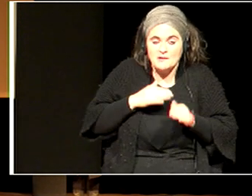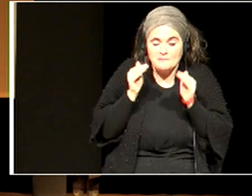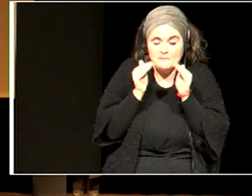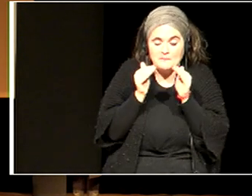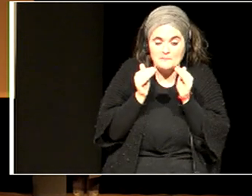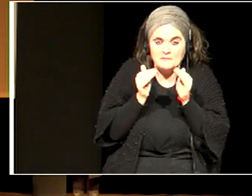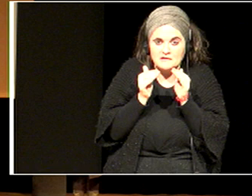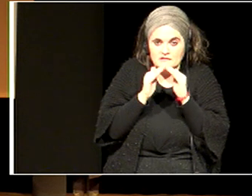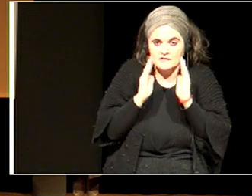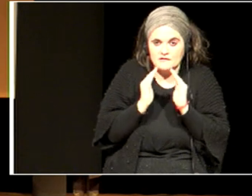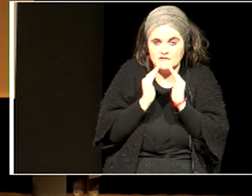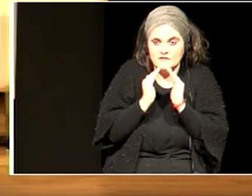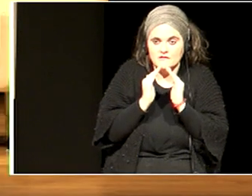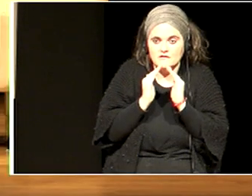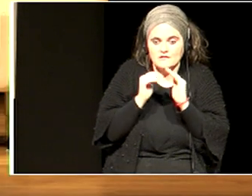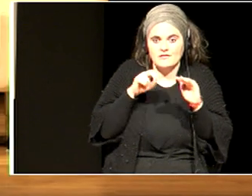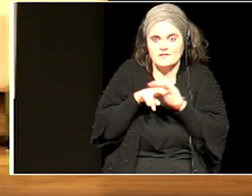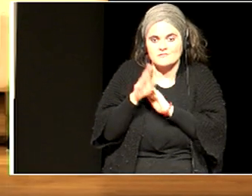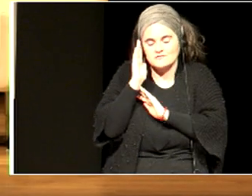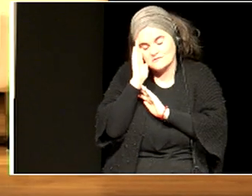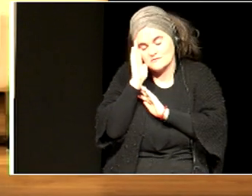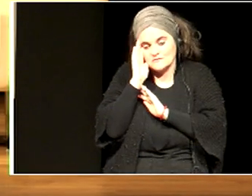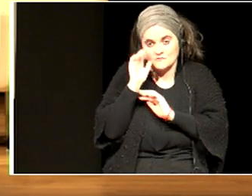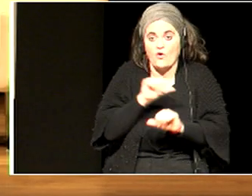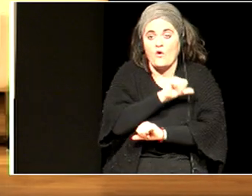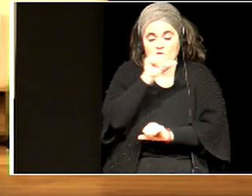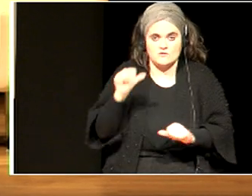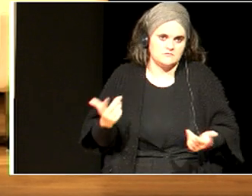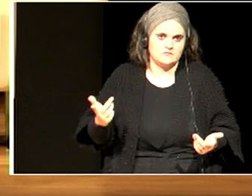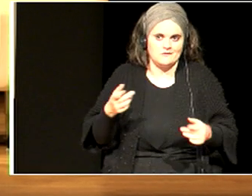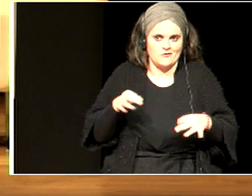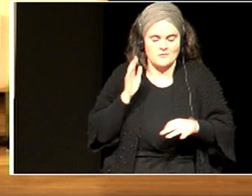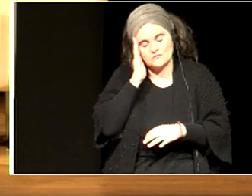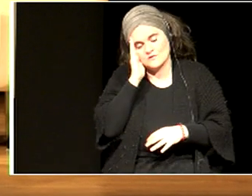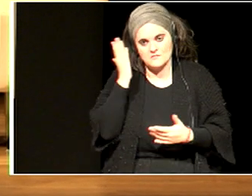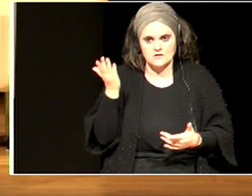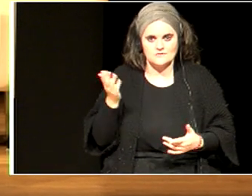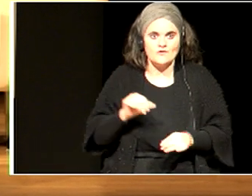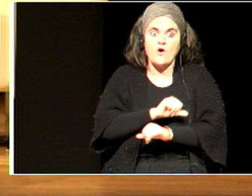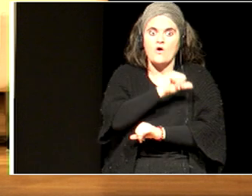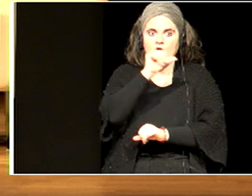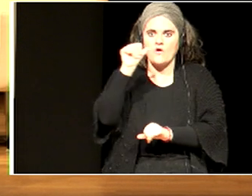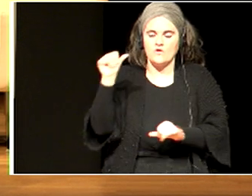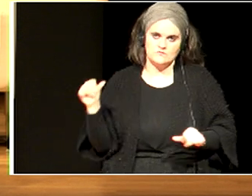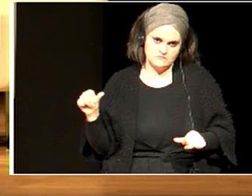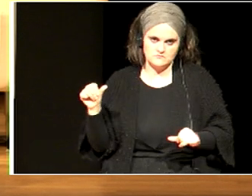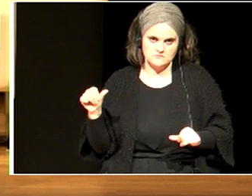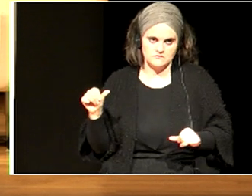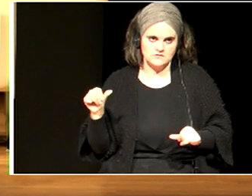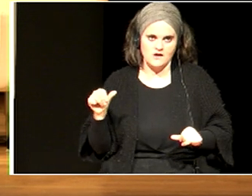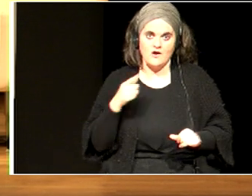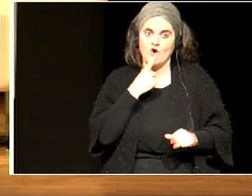y se mete y se duerme claro pobre nena menudo día lleva o sea el día que lleva de verdad valían más no habéis